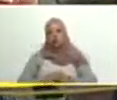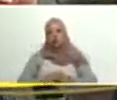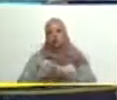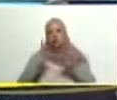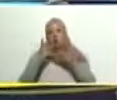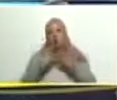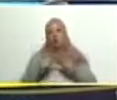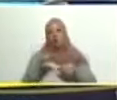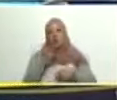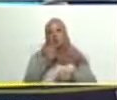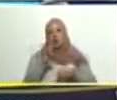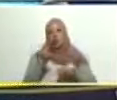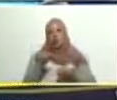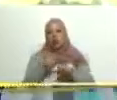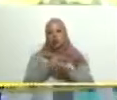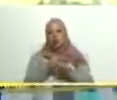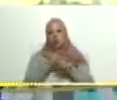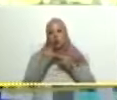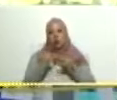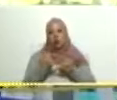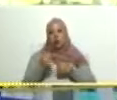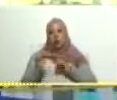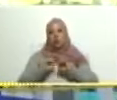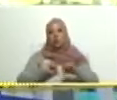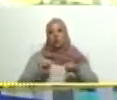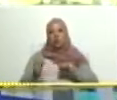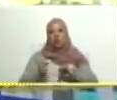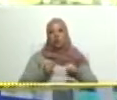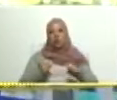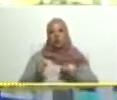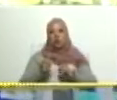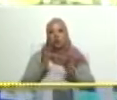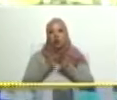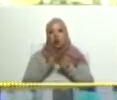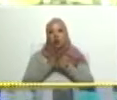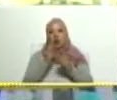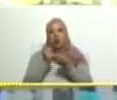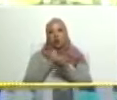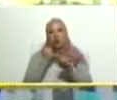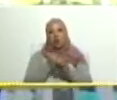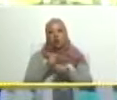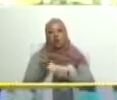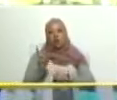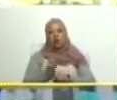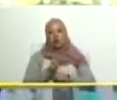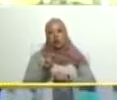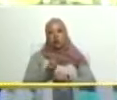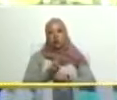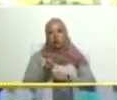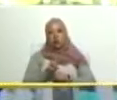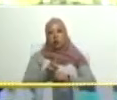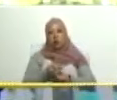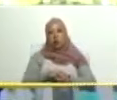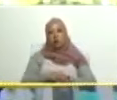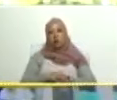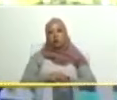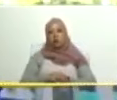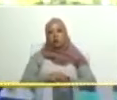Número 41, el movimiento de la clase obrera venezolana, trabajadores, trabajadoras,